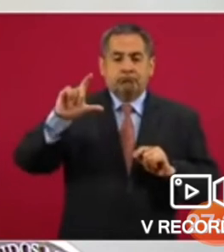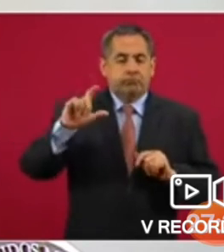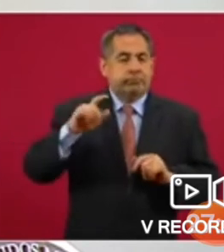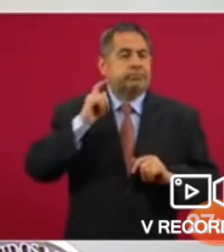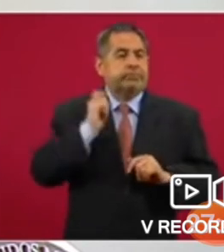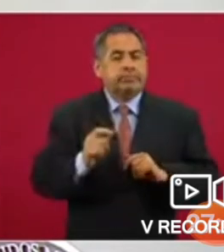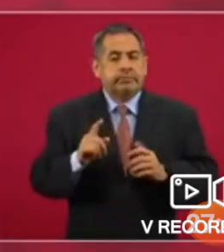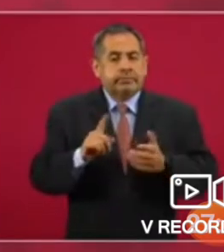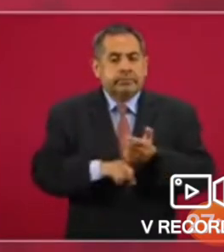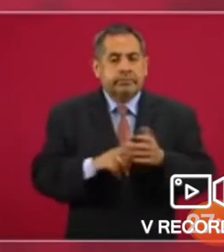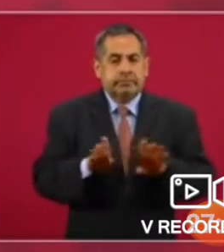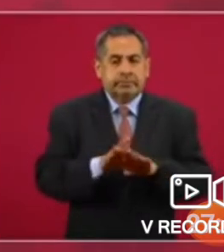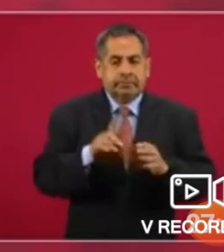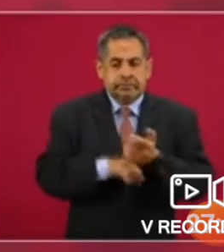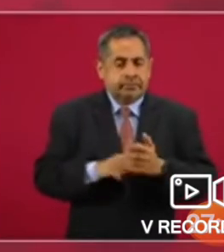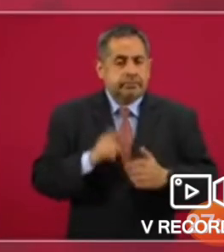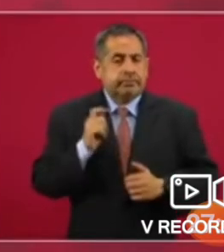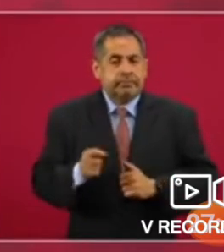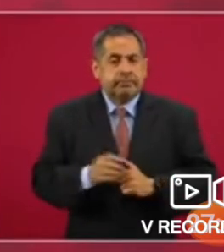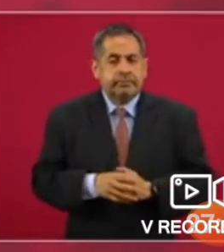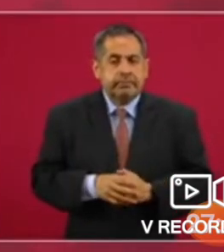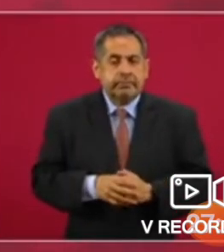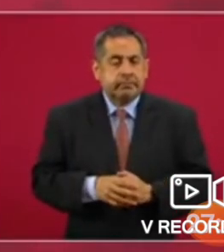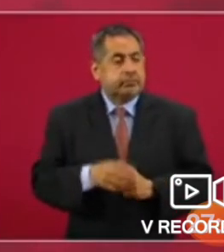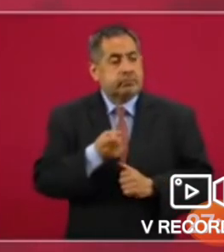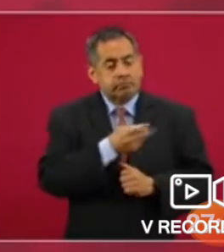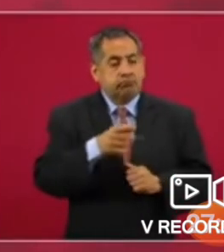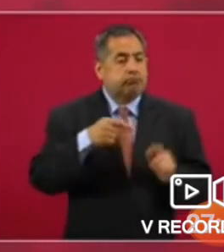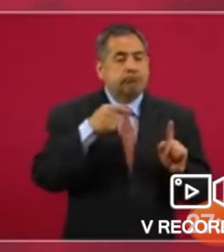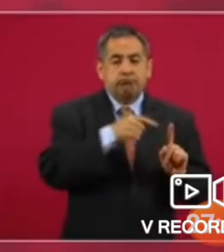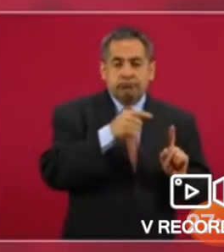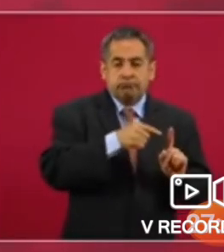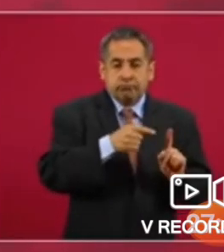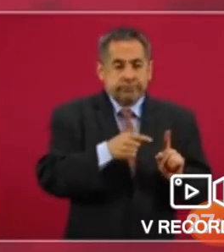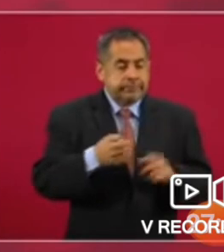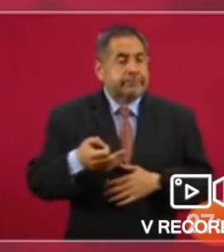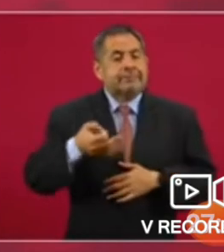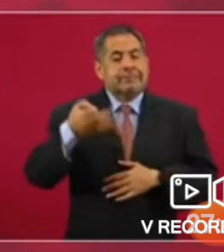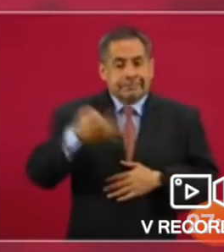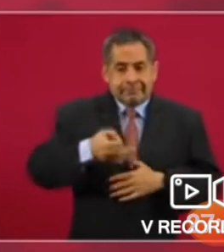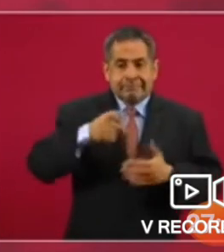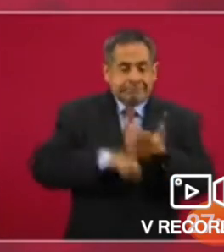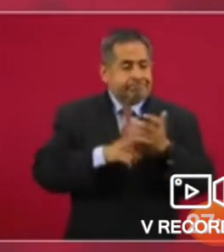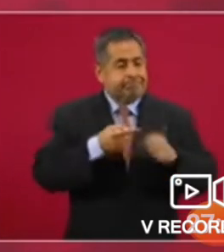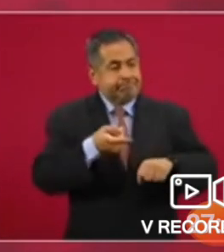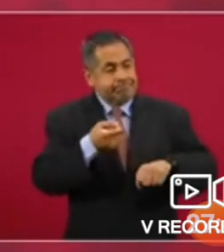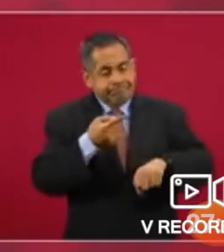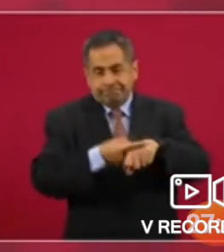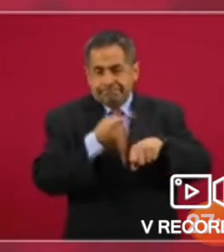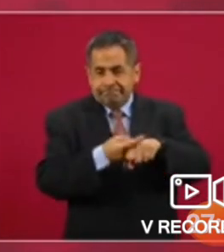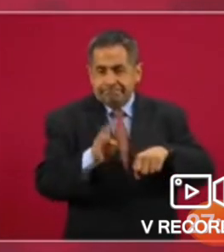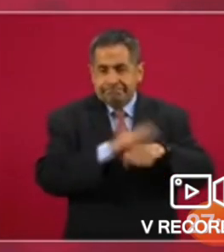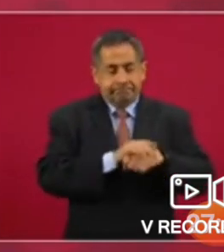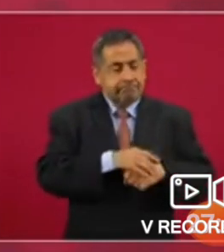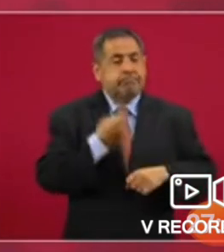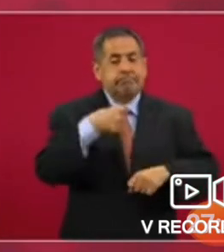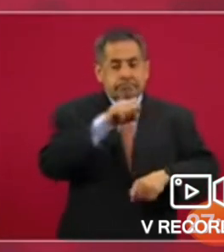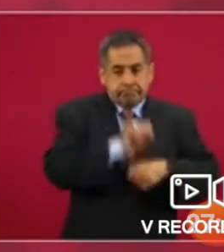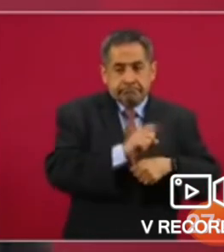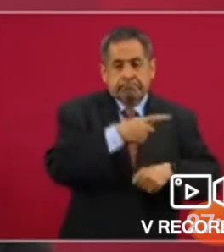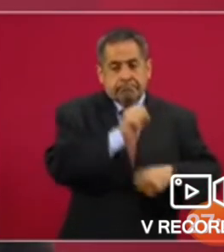una representación, lo mismo que estamos viendo, de los casos que han sido confirmados a lo largo de varias